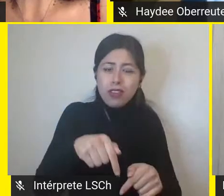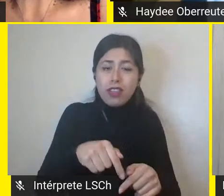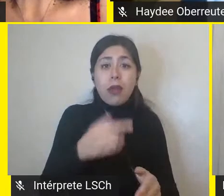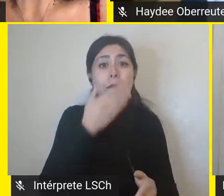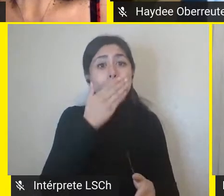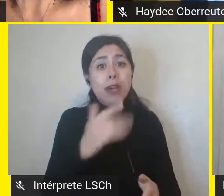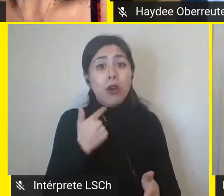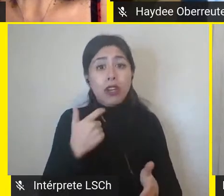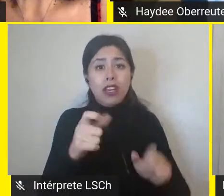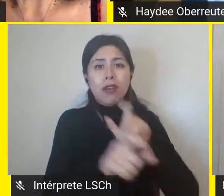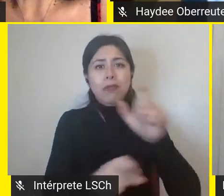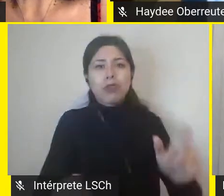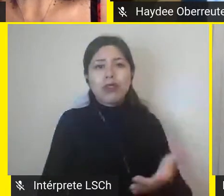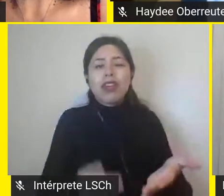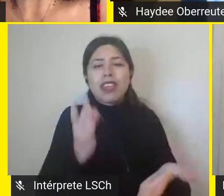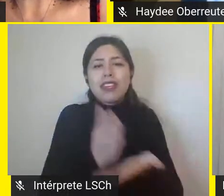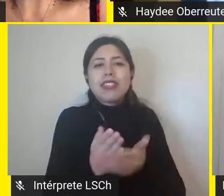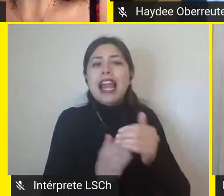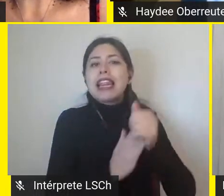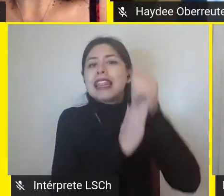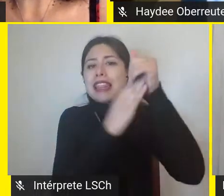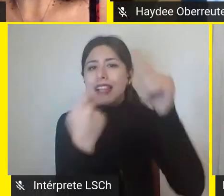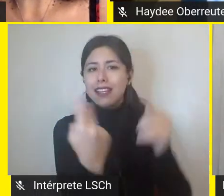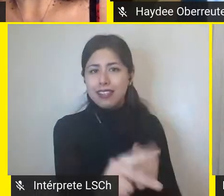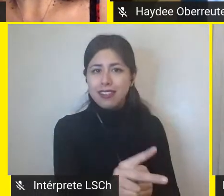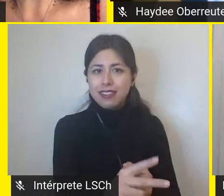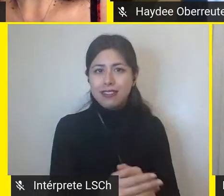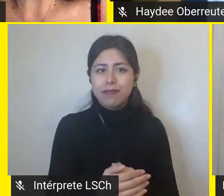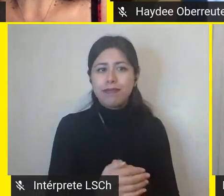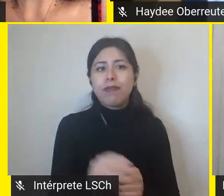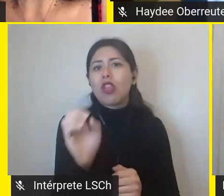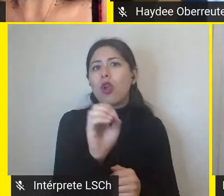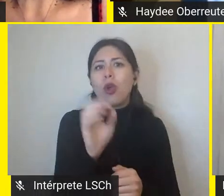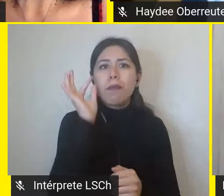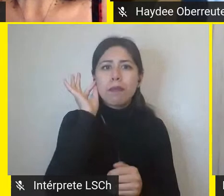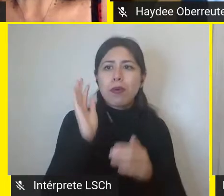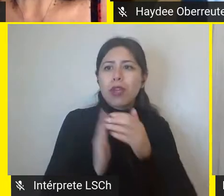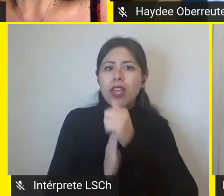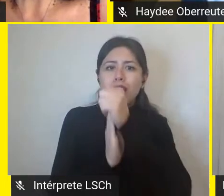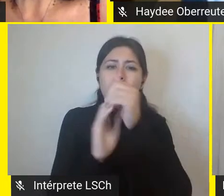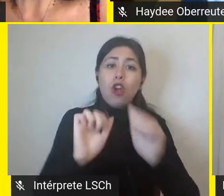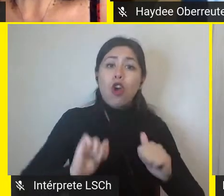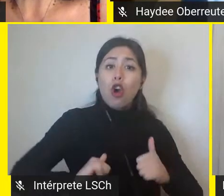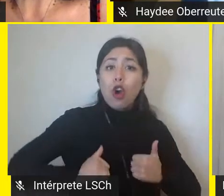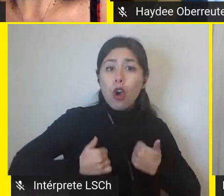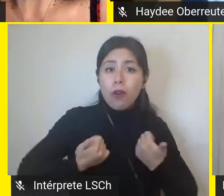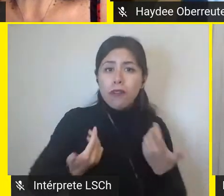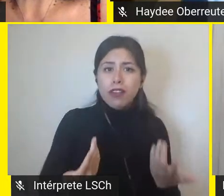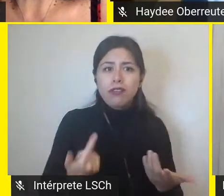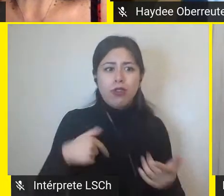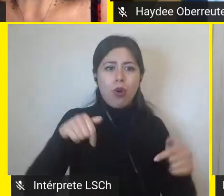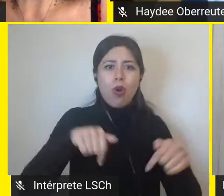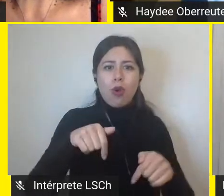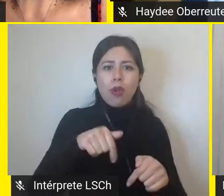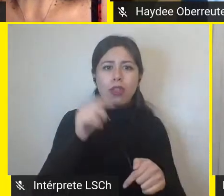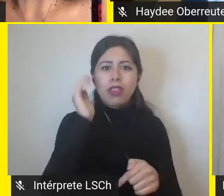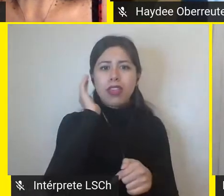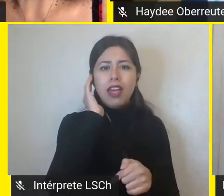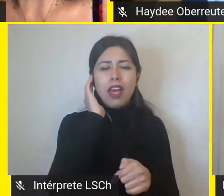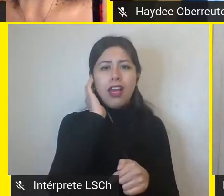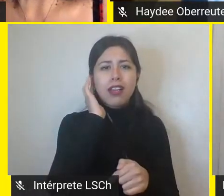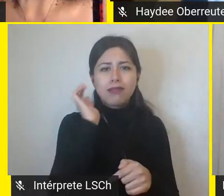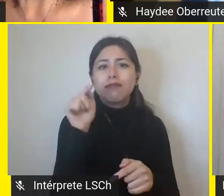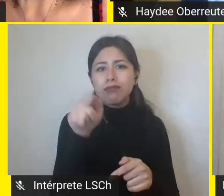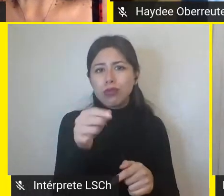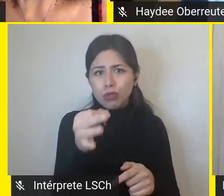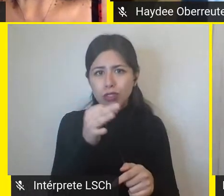su líder o no sé qué, o una mujer, o un joven. O sea, yo hoy día... Y tú lo decías, Aide, cuando